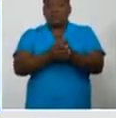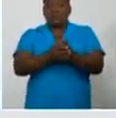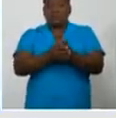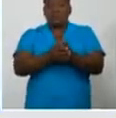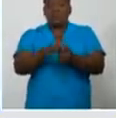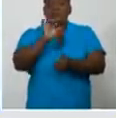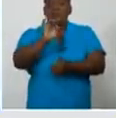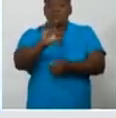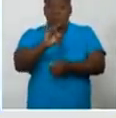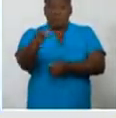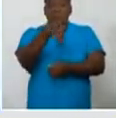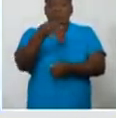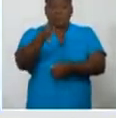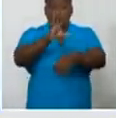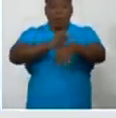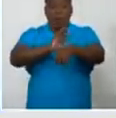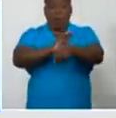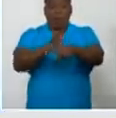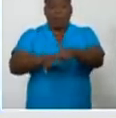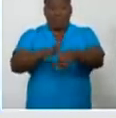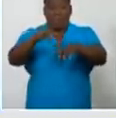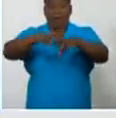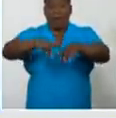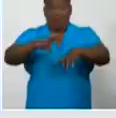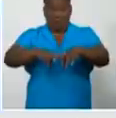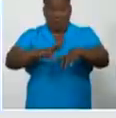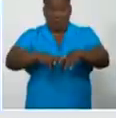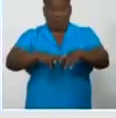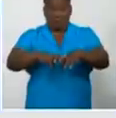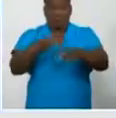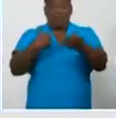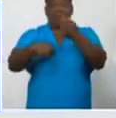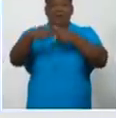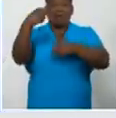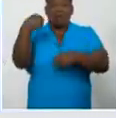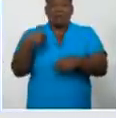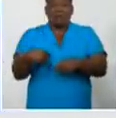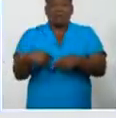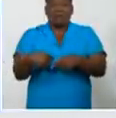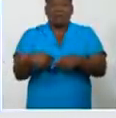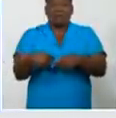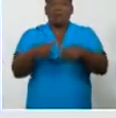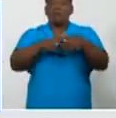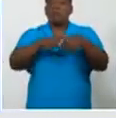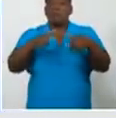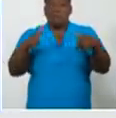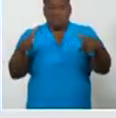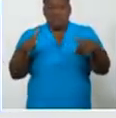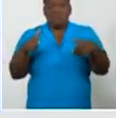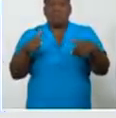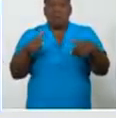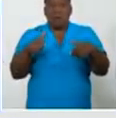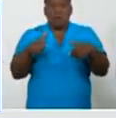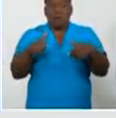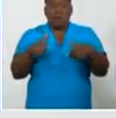15 municipios, y en el día de ayer con la mayor número de casos en Arroyo